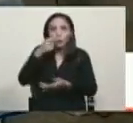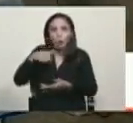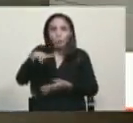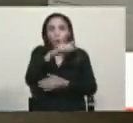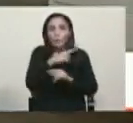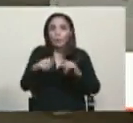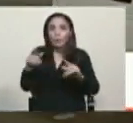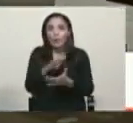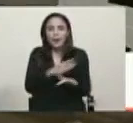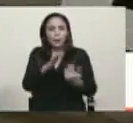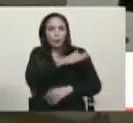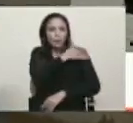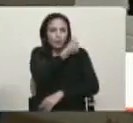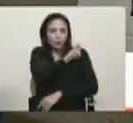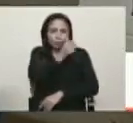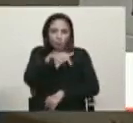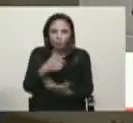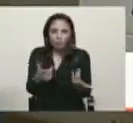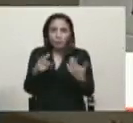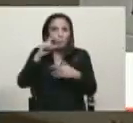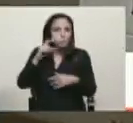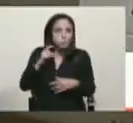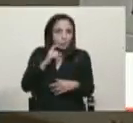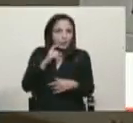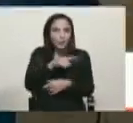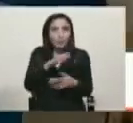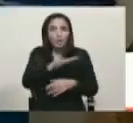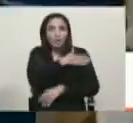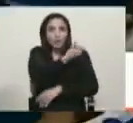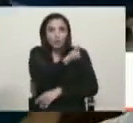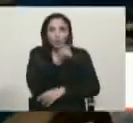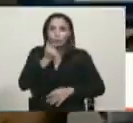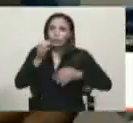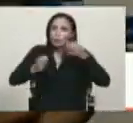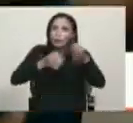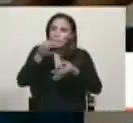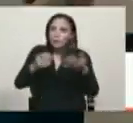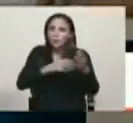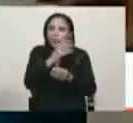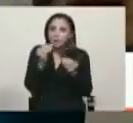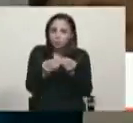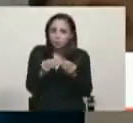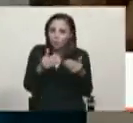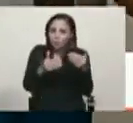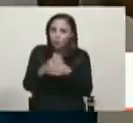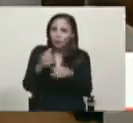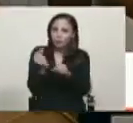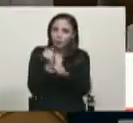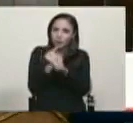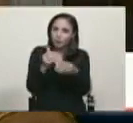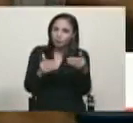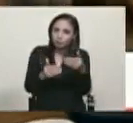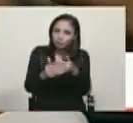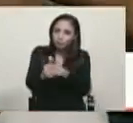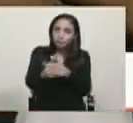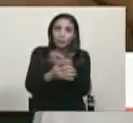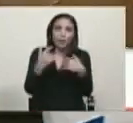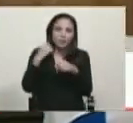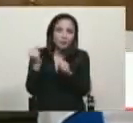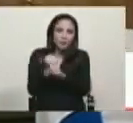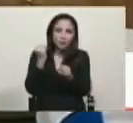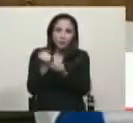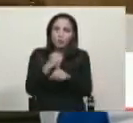como gerente y como director de esta maternidad, le exponga un poco los avances y la continuidad del trabajo que seguiremos haciendo,